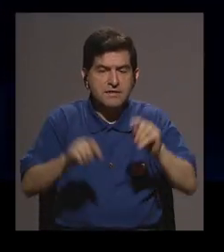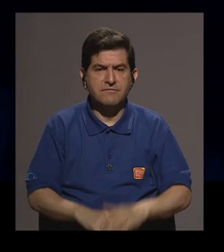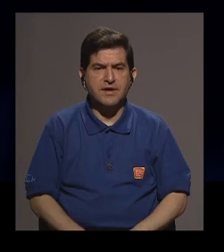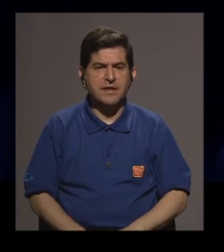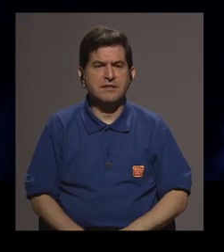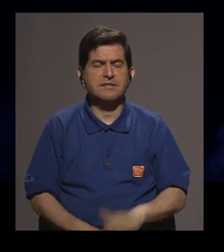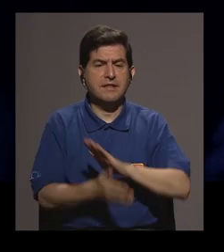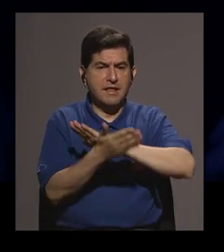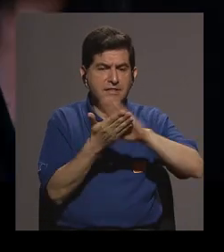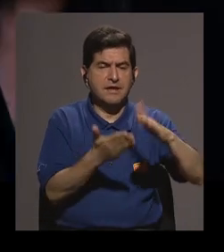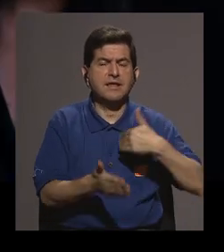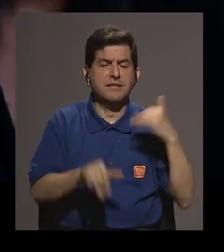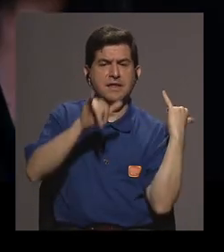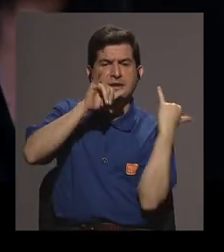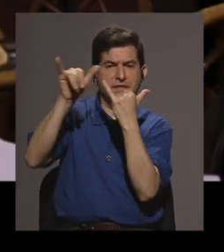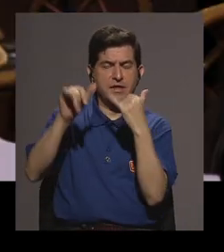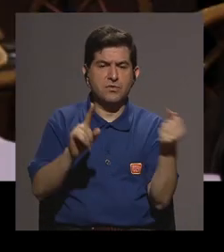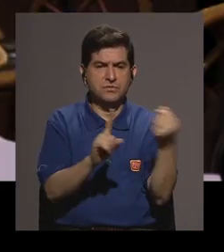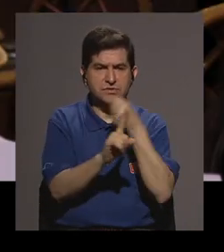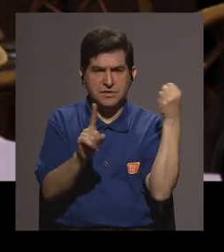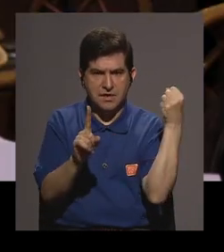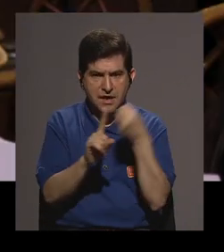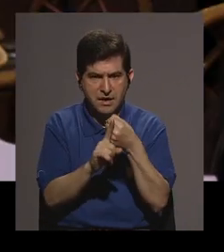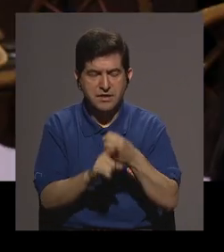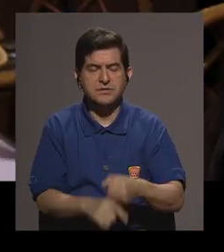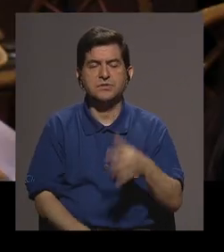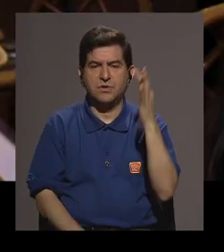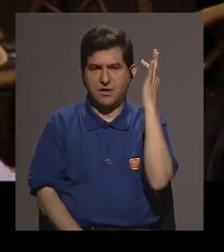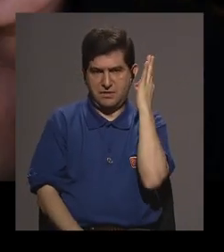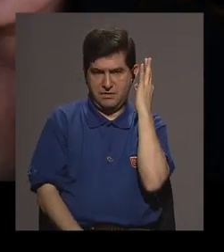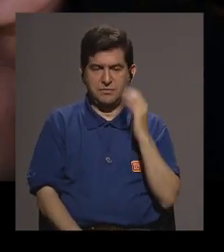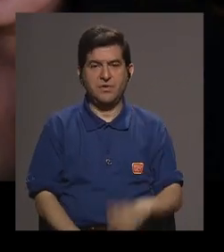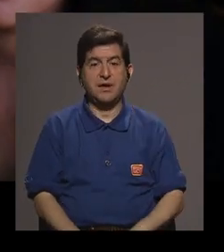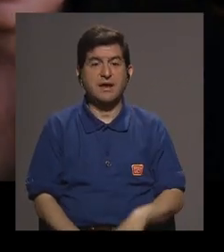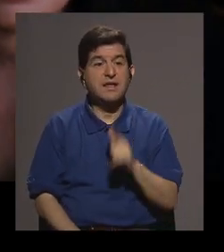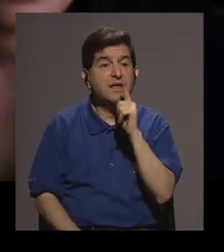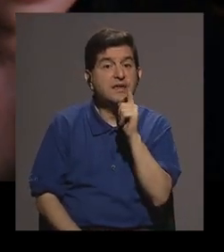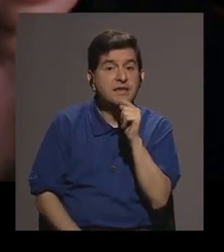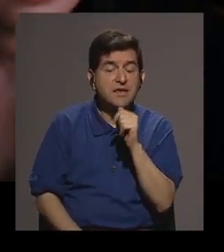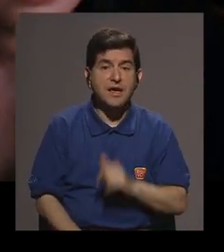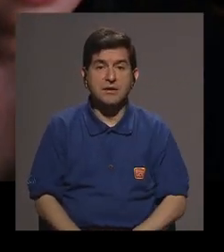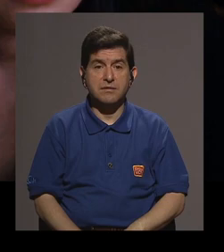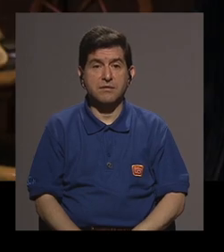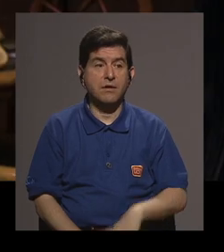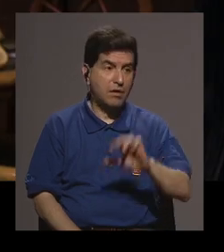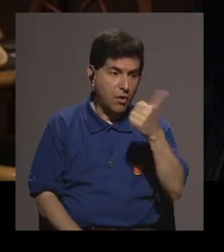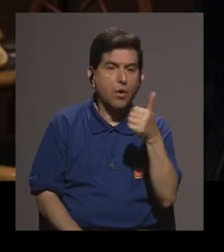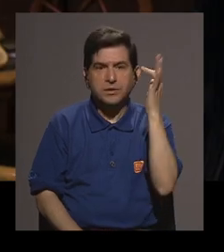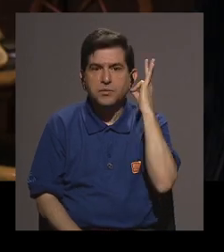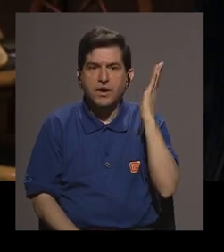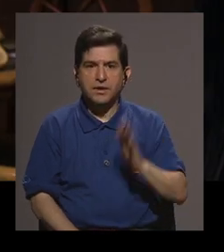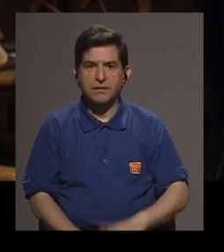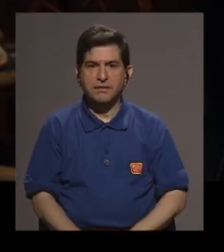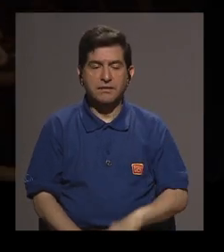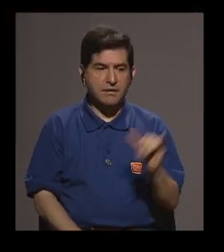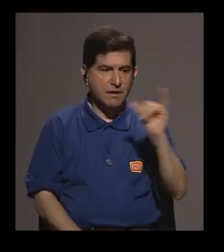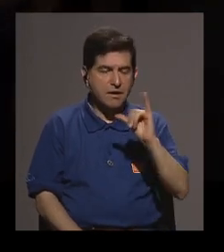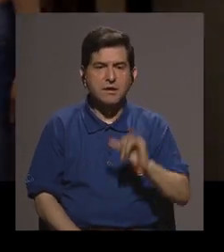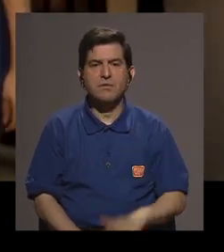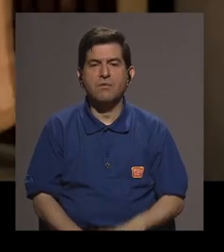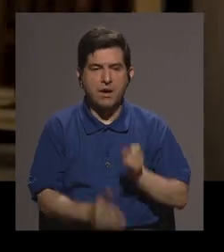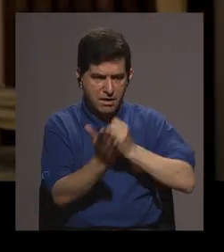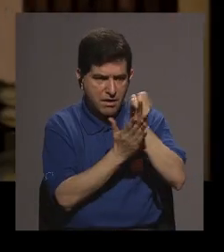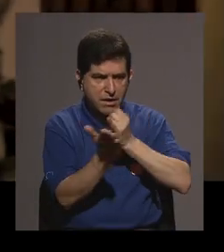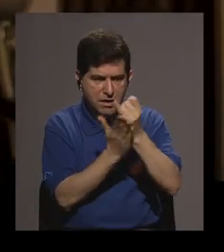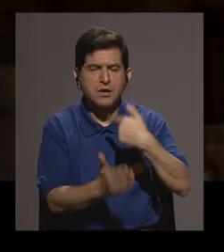esta receta screen ya también tiene una denuncia de la agresión a la mujer por parte de la mujer porque